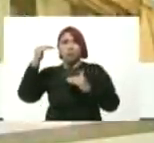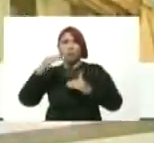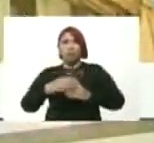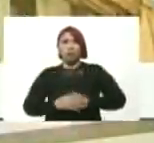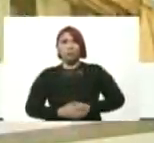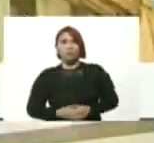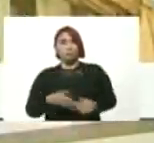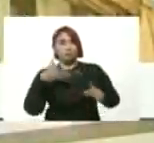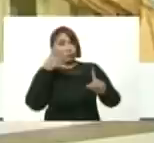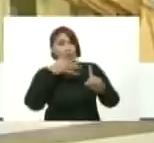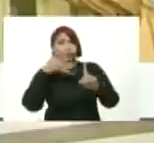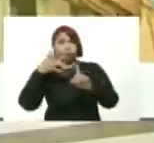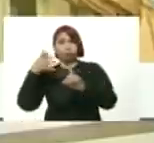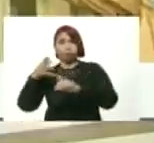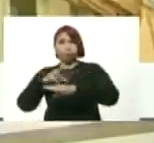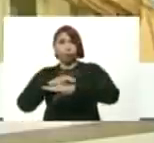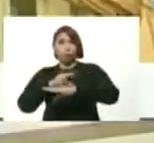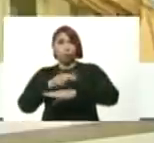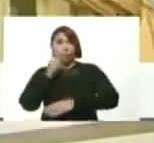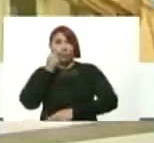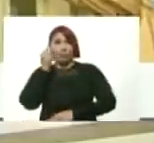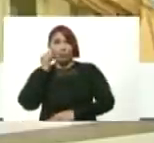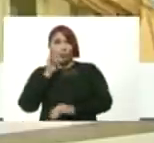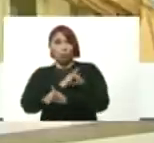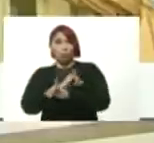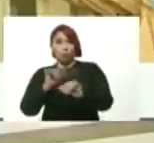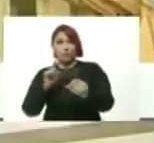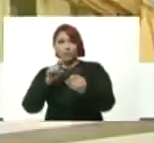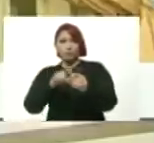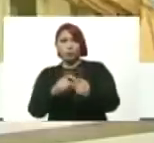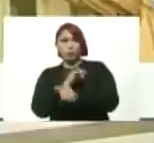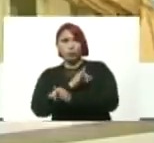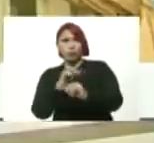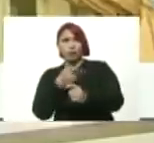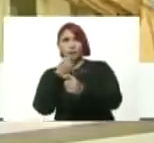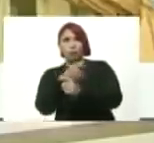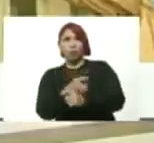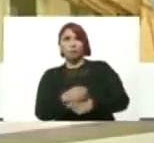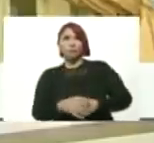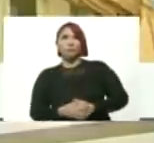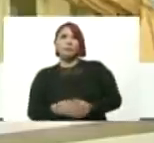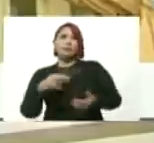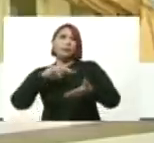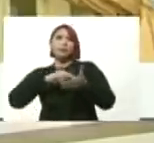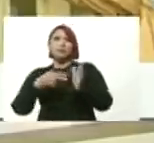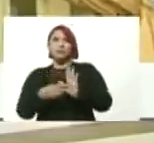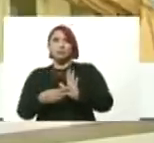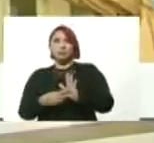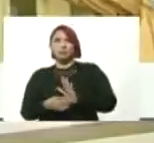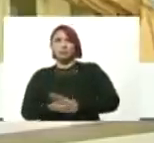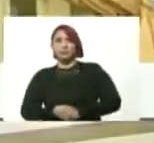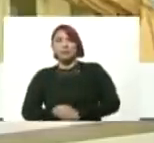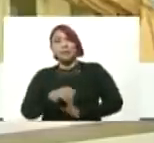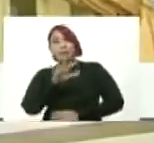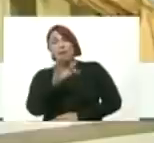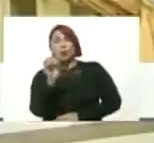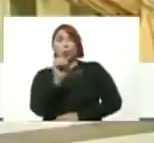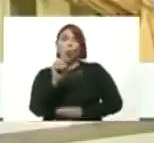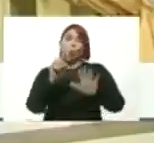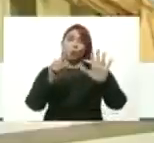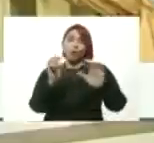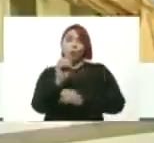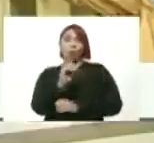los médicos y médicas que ya están en ejercicio que ya están graduados quiere decir que en cinco seis ocho